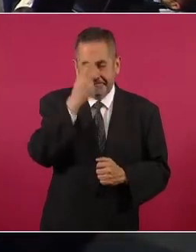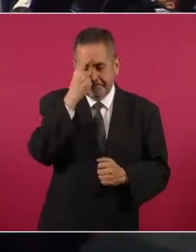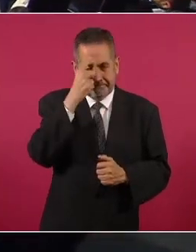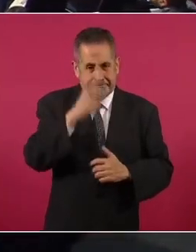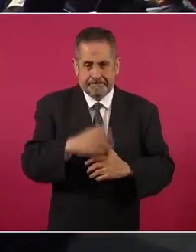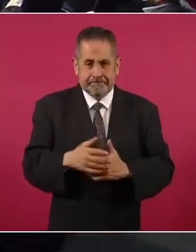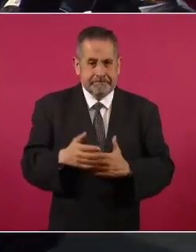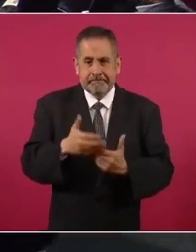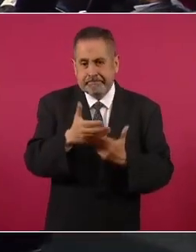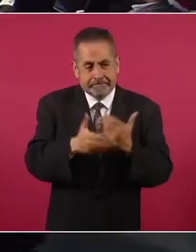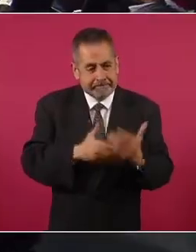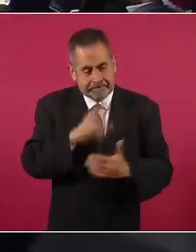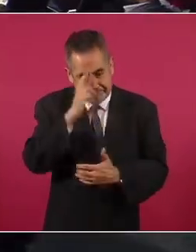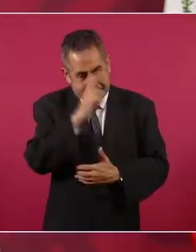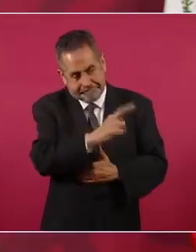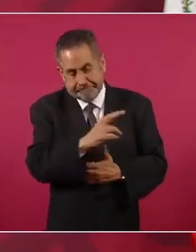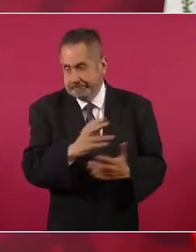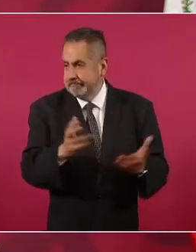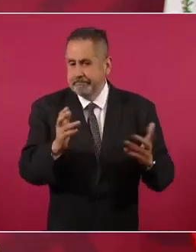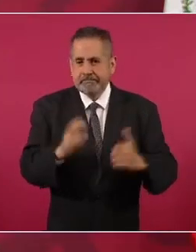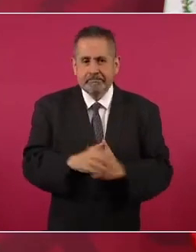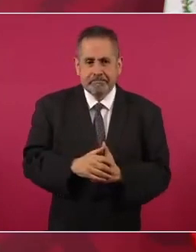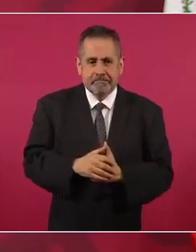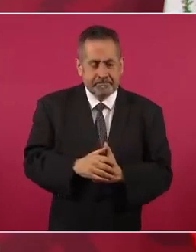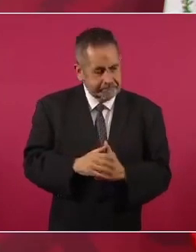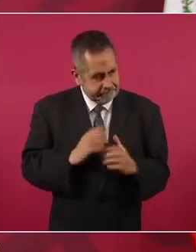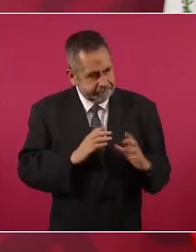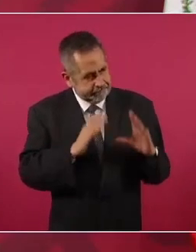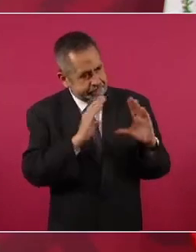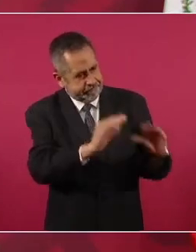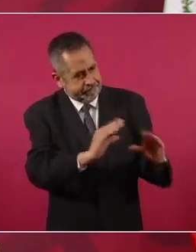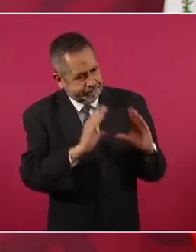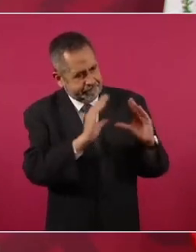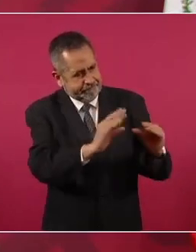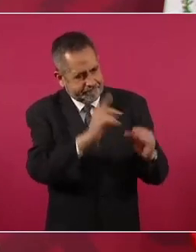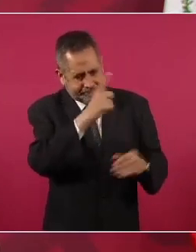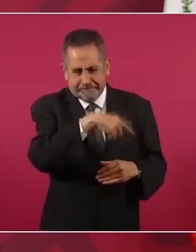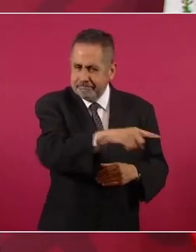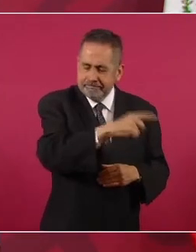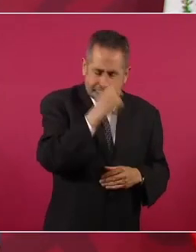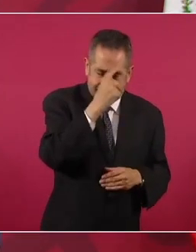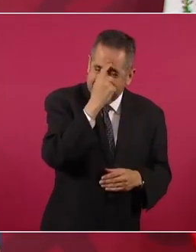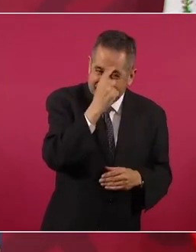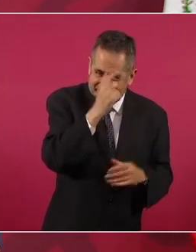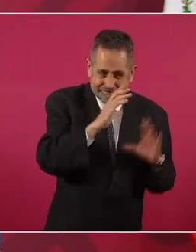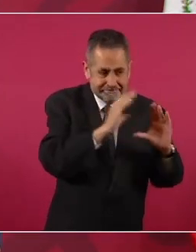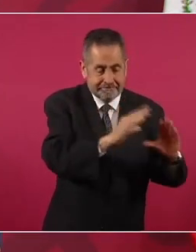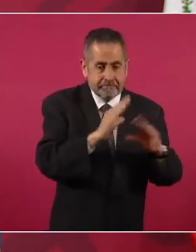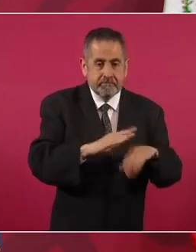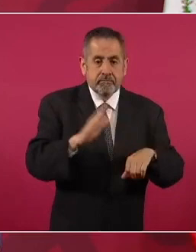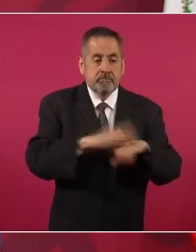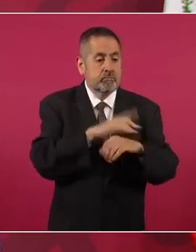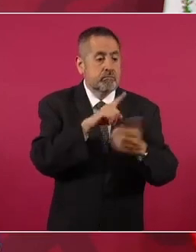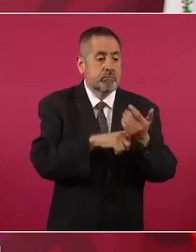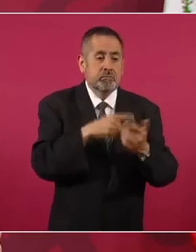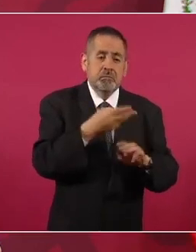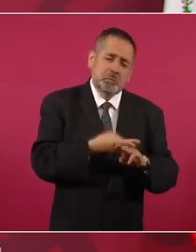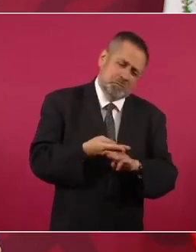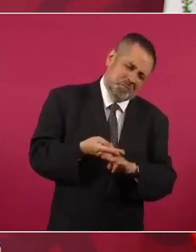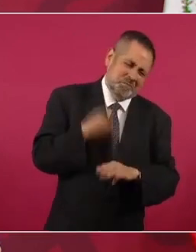con todo respeto, hay que educarlo. Sobre todo porque son muy